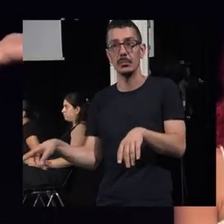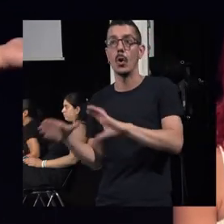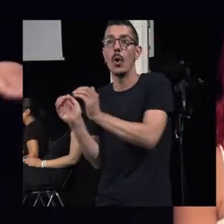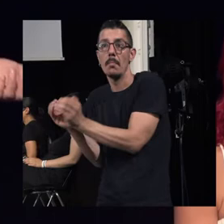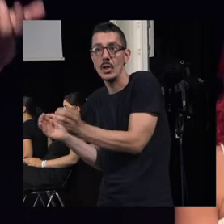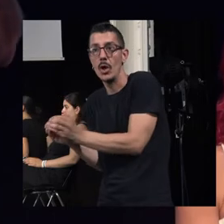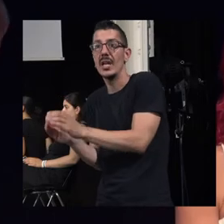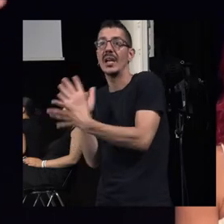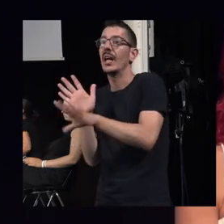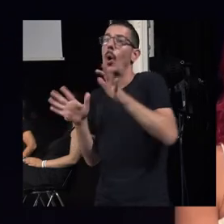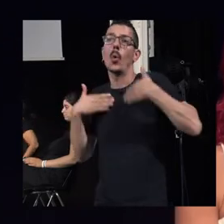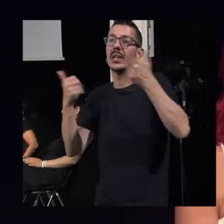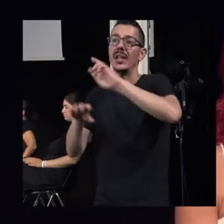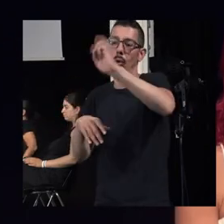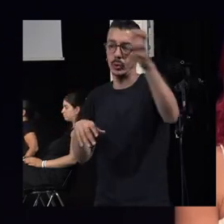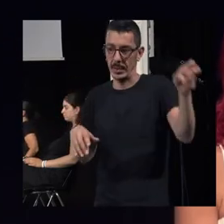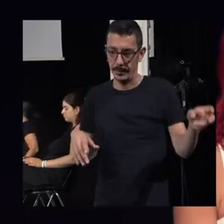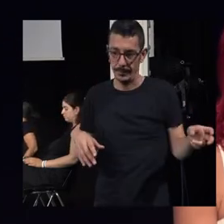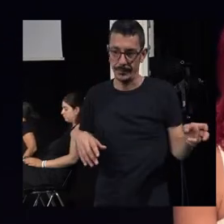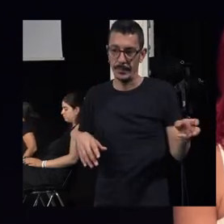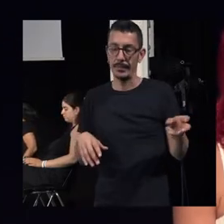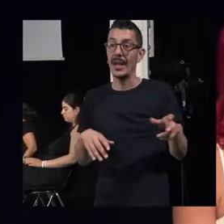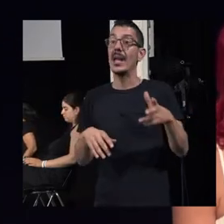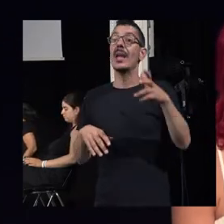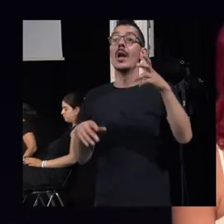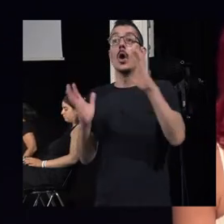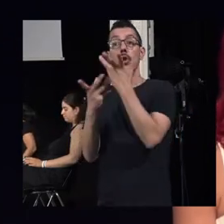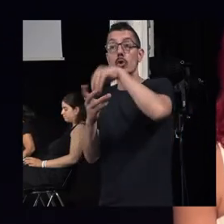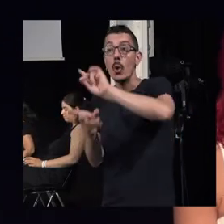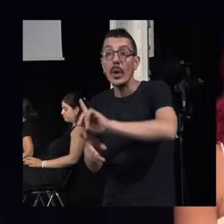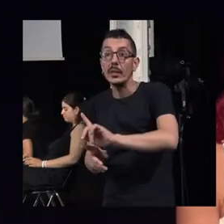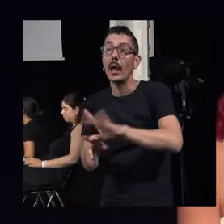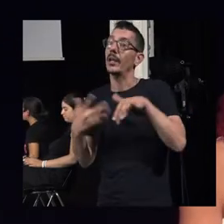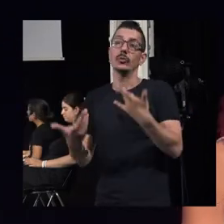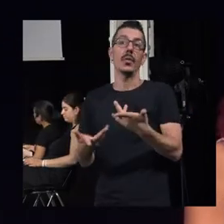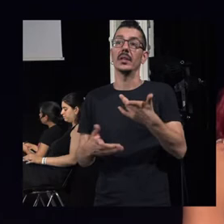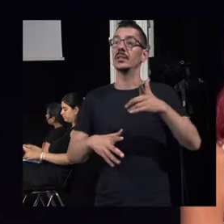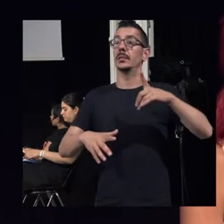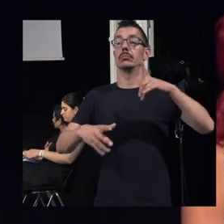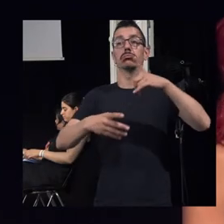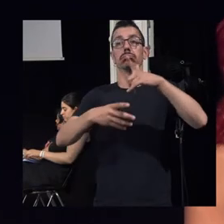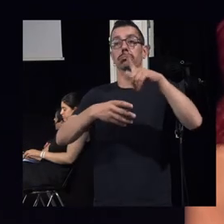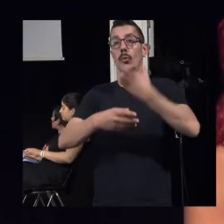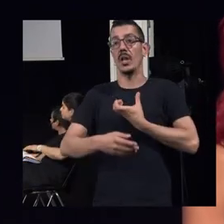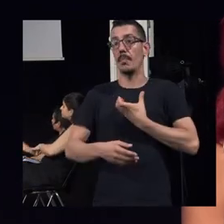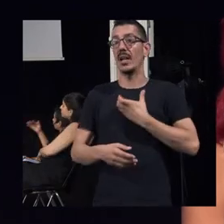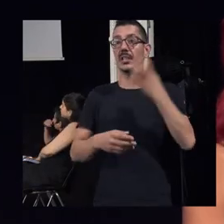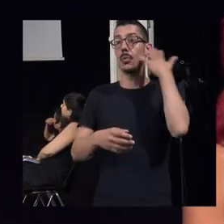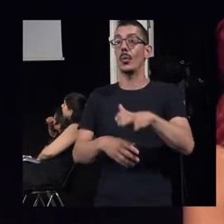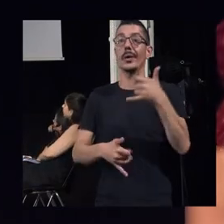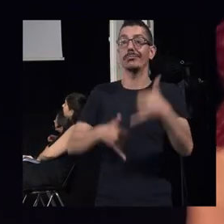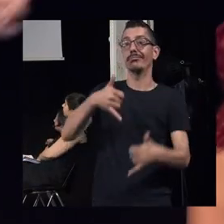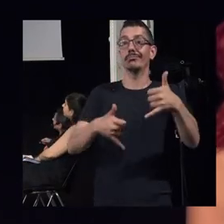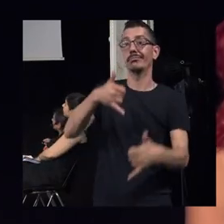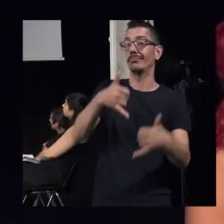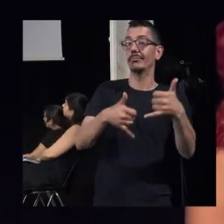minoría racializada, ese municipalismo queer será otra vez cojo, como lo ha sido históricamente. Bien, aquí hago un repaso